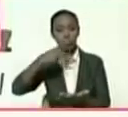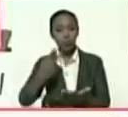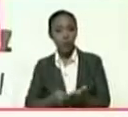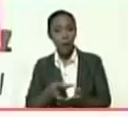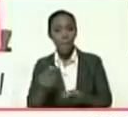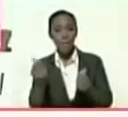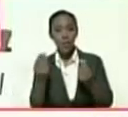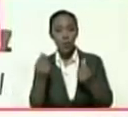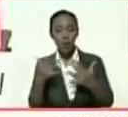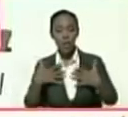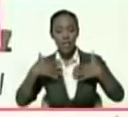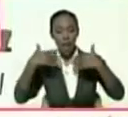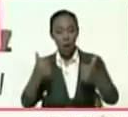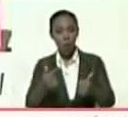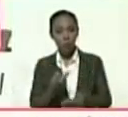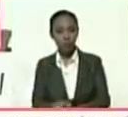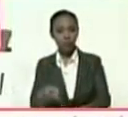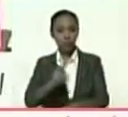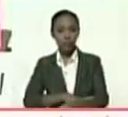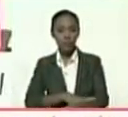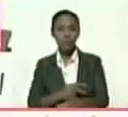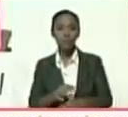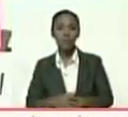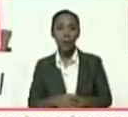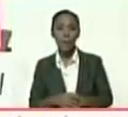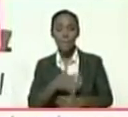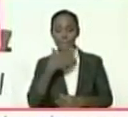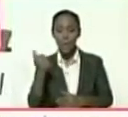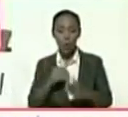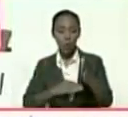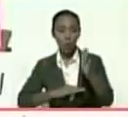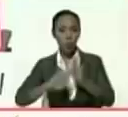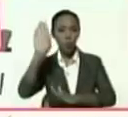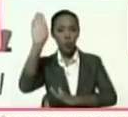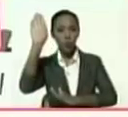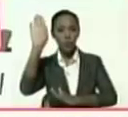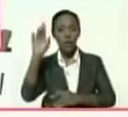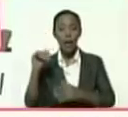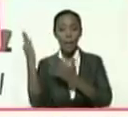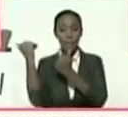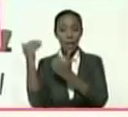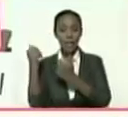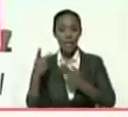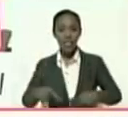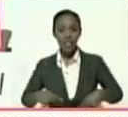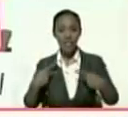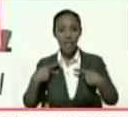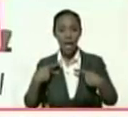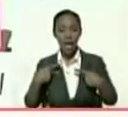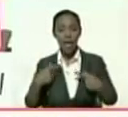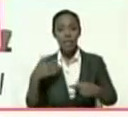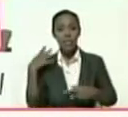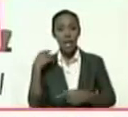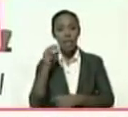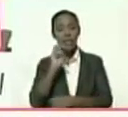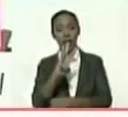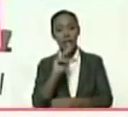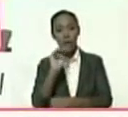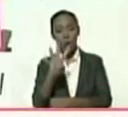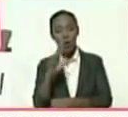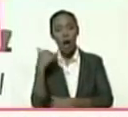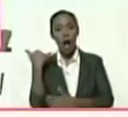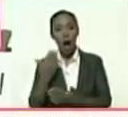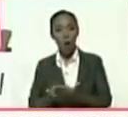salud, subió la esperanza de vida de 64 años apenas a 71, aumento